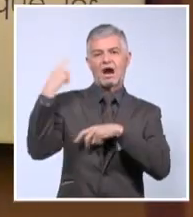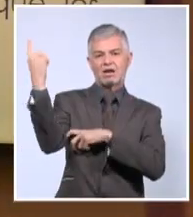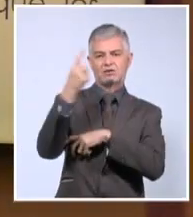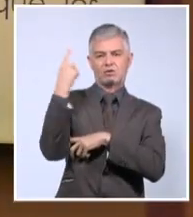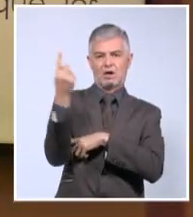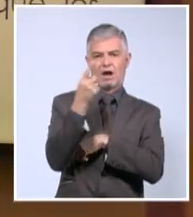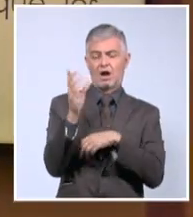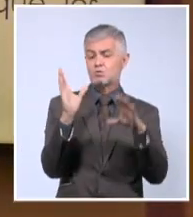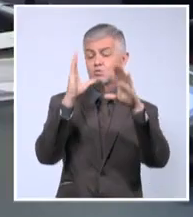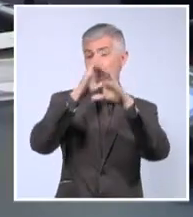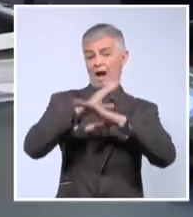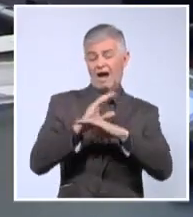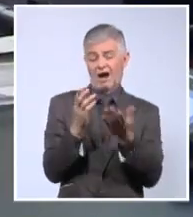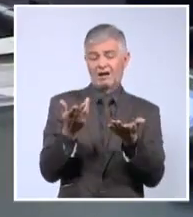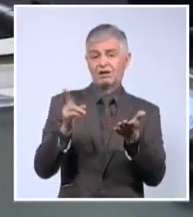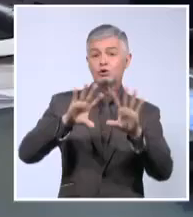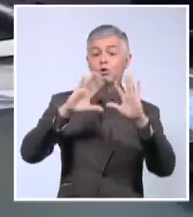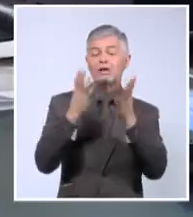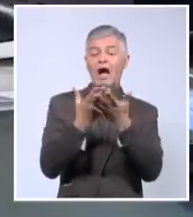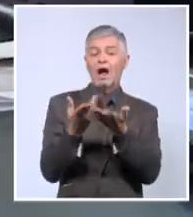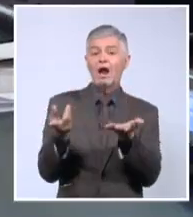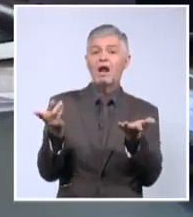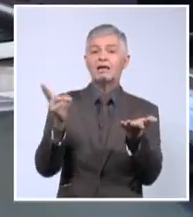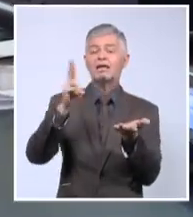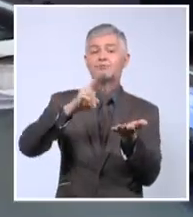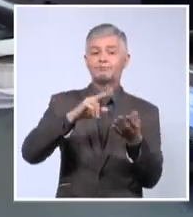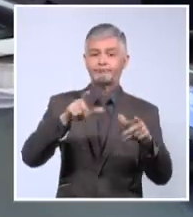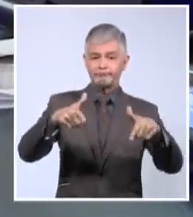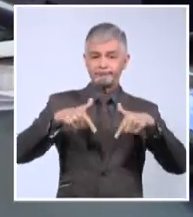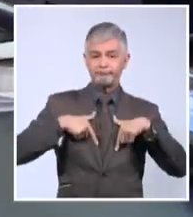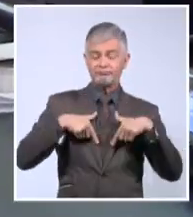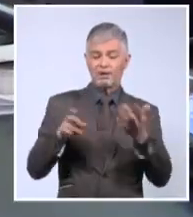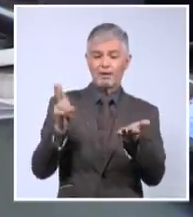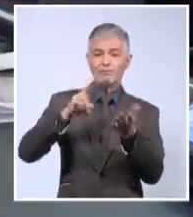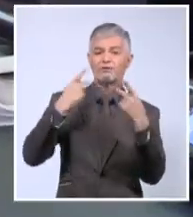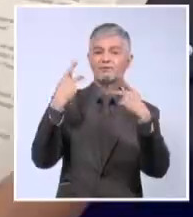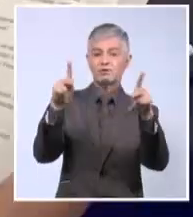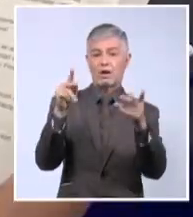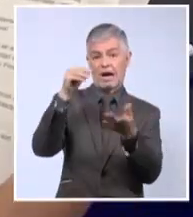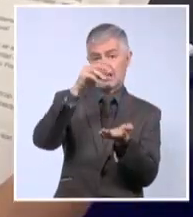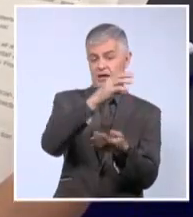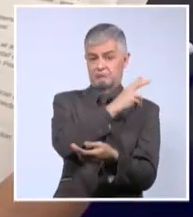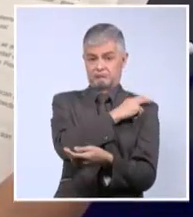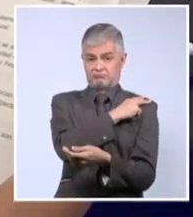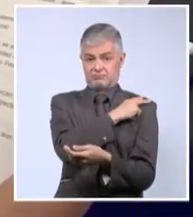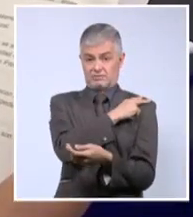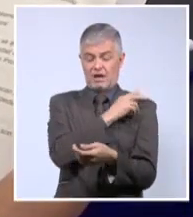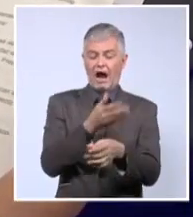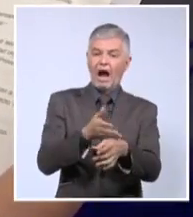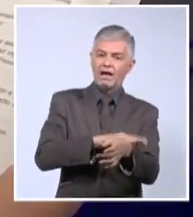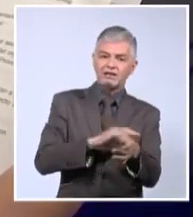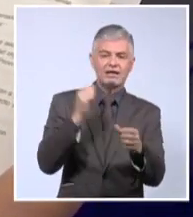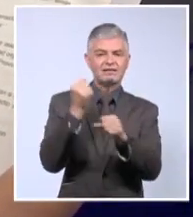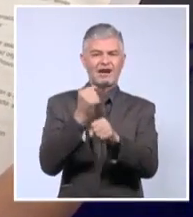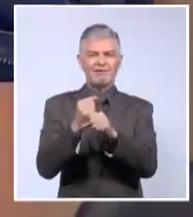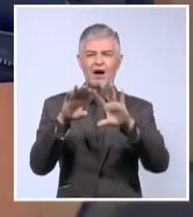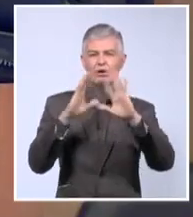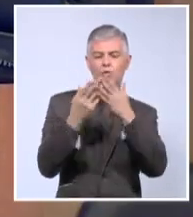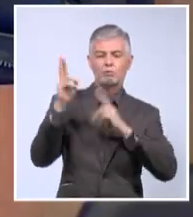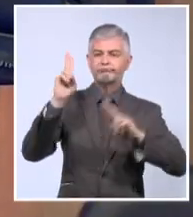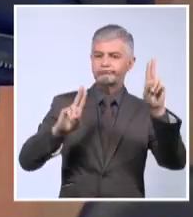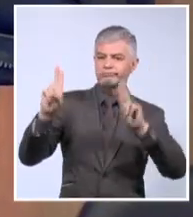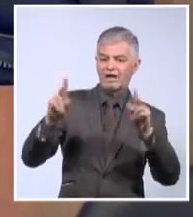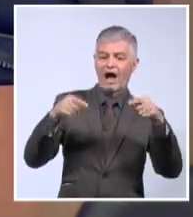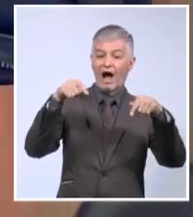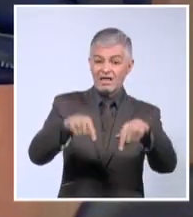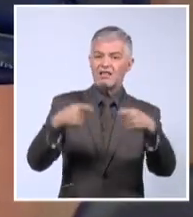los diputados profesionales en sus cargos, va trabajando el consenso antes de la sesión plenaria, donde se decide si se aprueba o